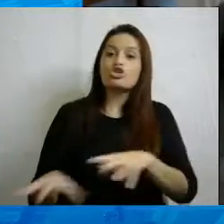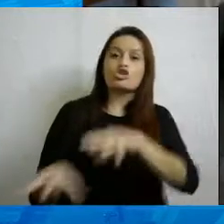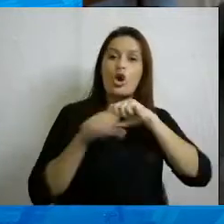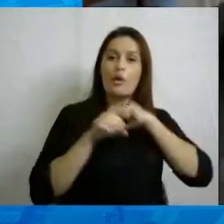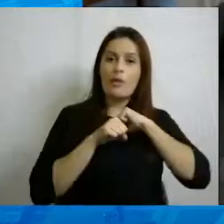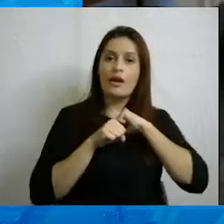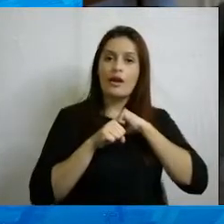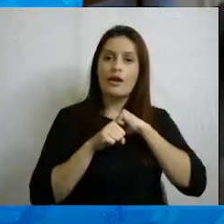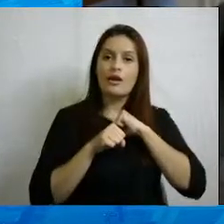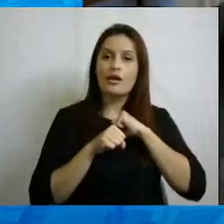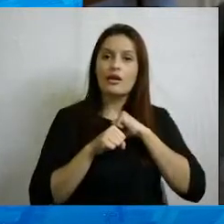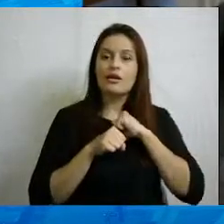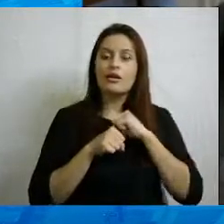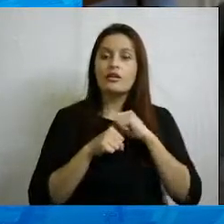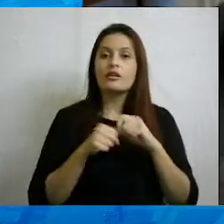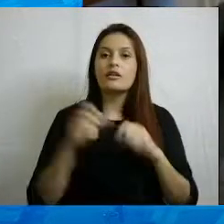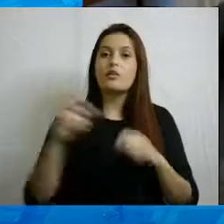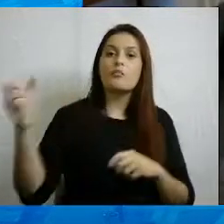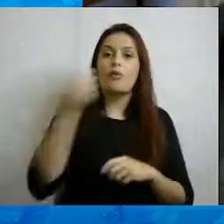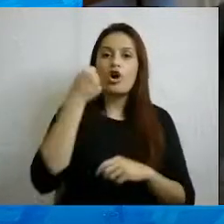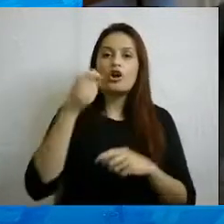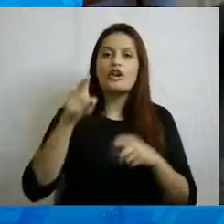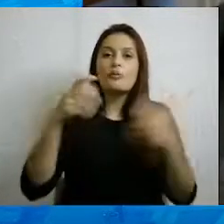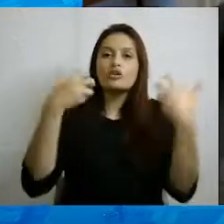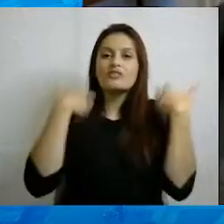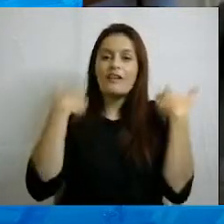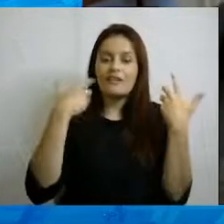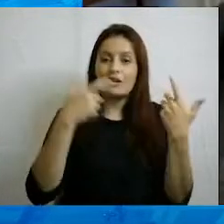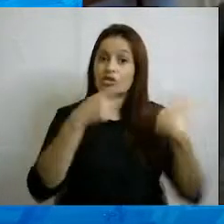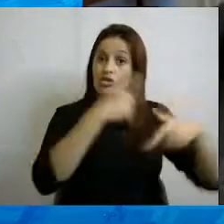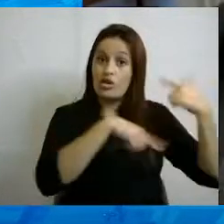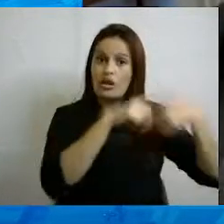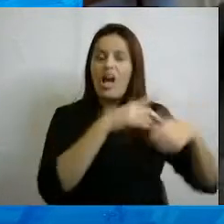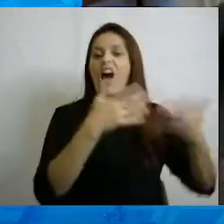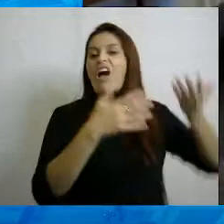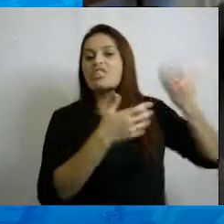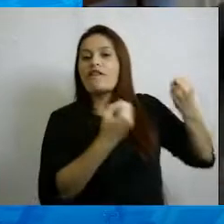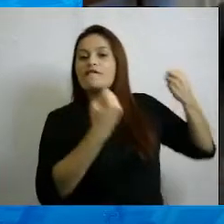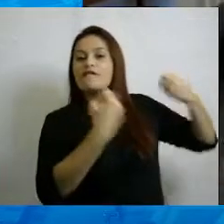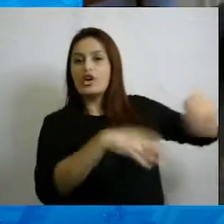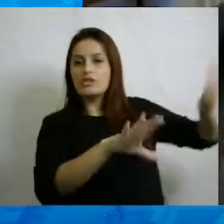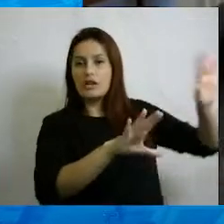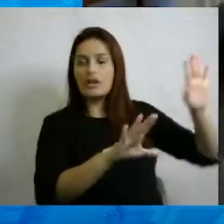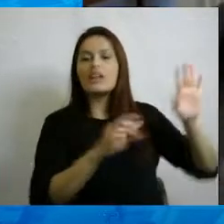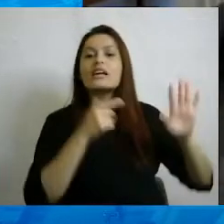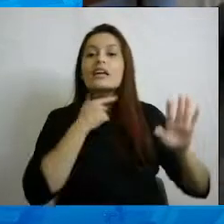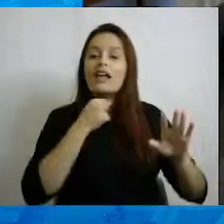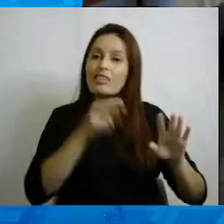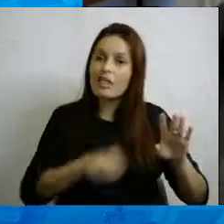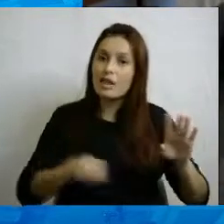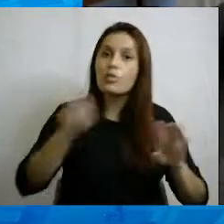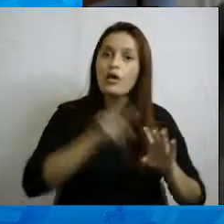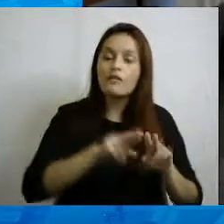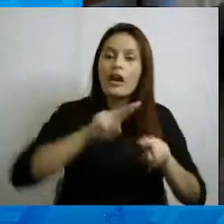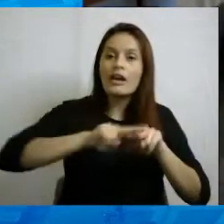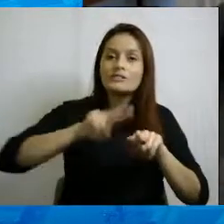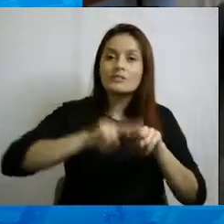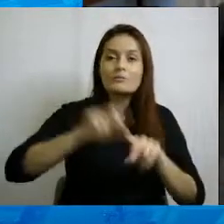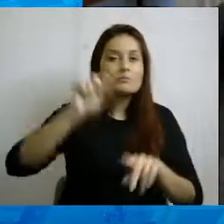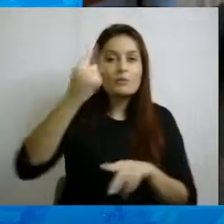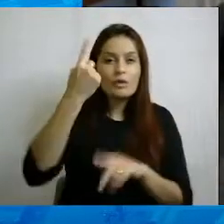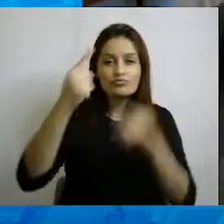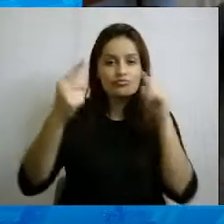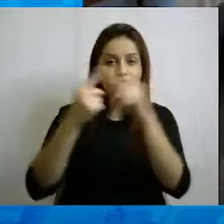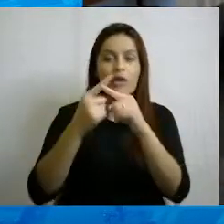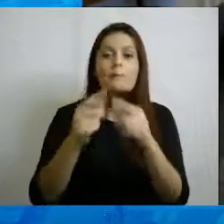la posta histórica de ese proyecto que quedó ahí votado. Queremos retomarlo, queremos darlo como prioridad